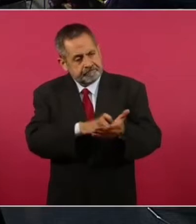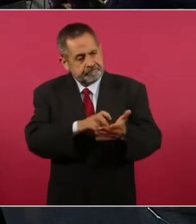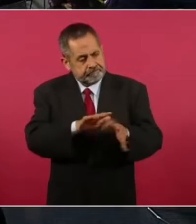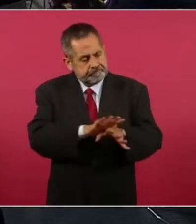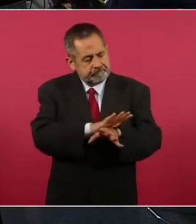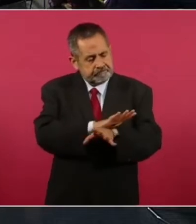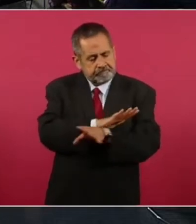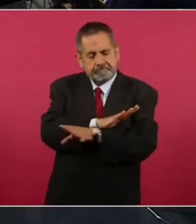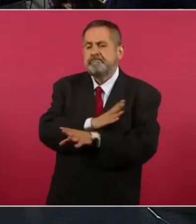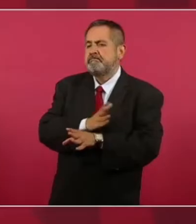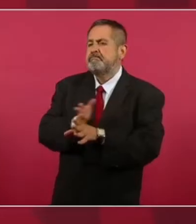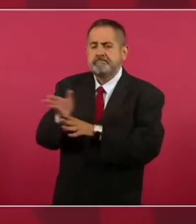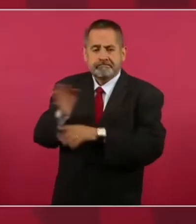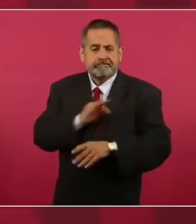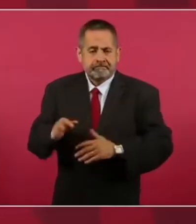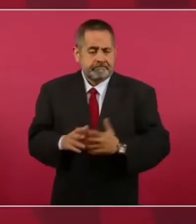Si hay casos así